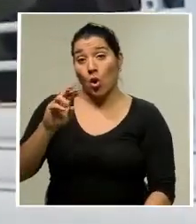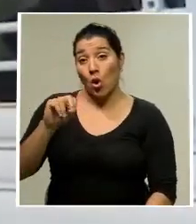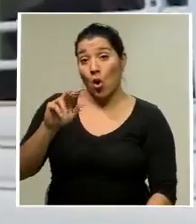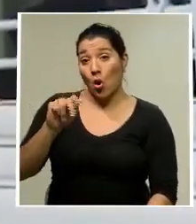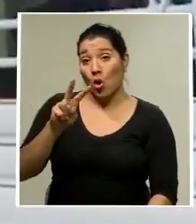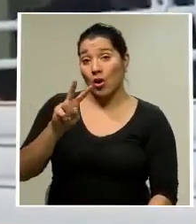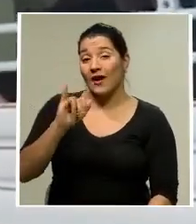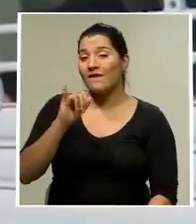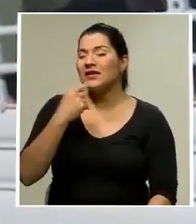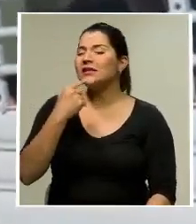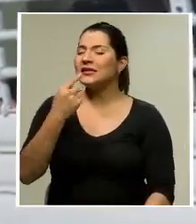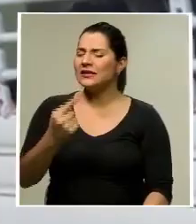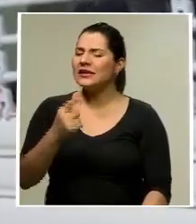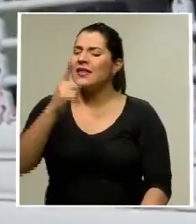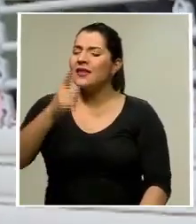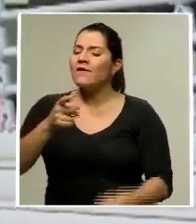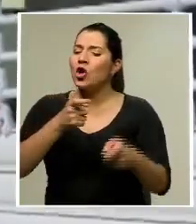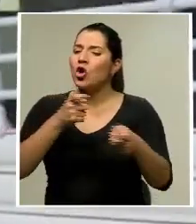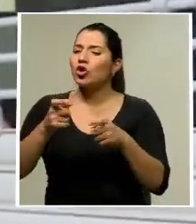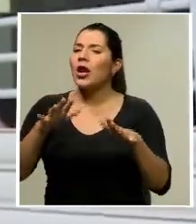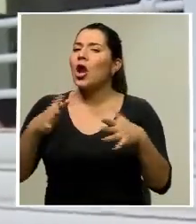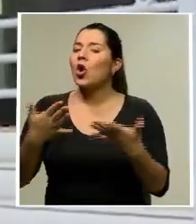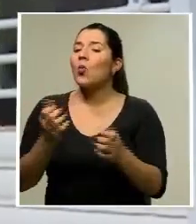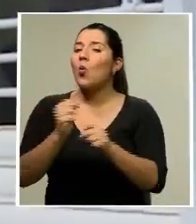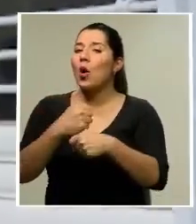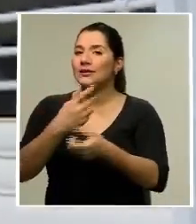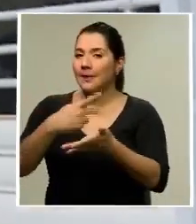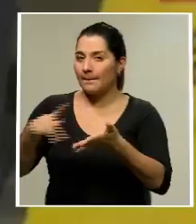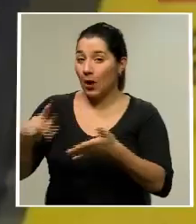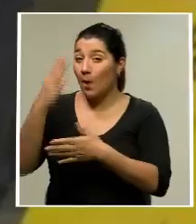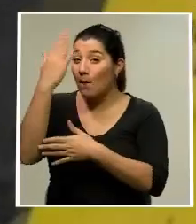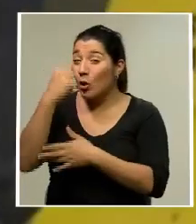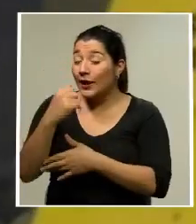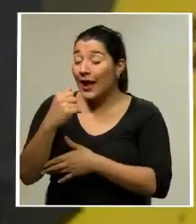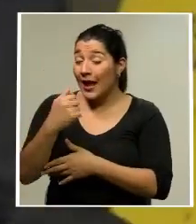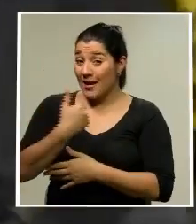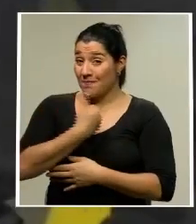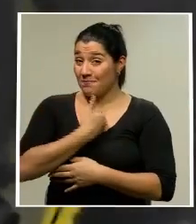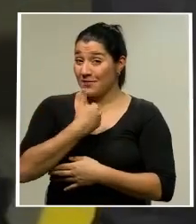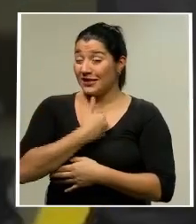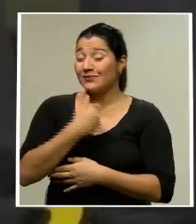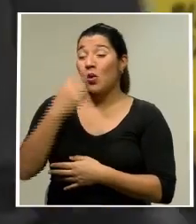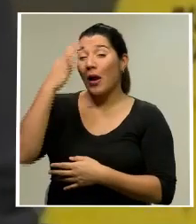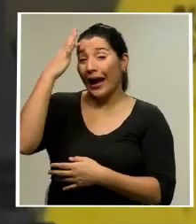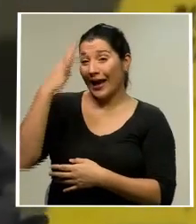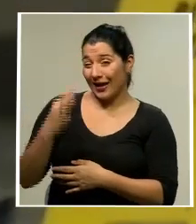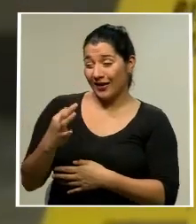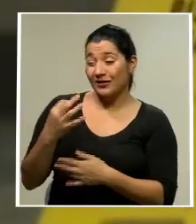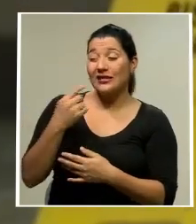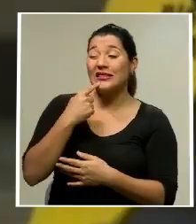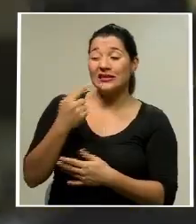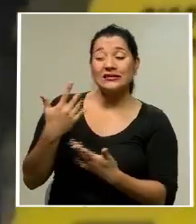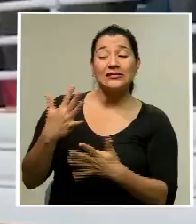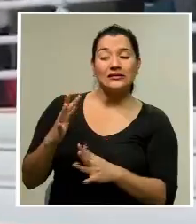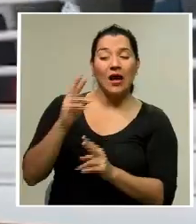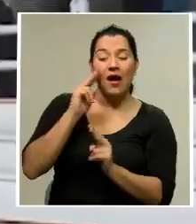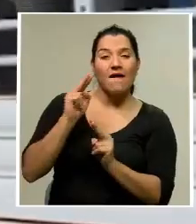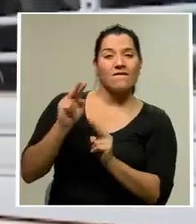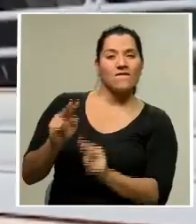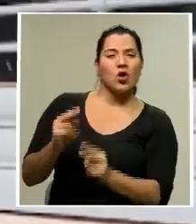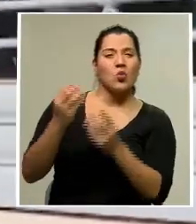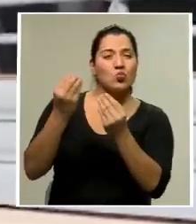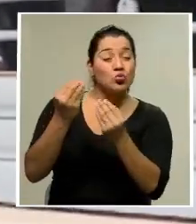que se hacen los pagos. Esto porque él mismo considera y asegura haber visto que muchas de estas transacciones